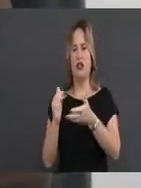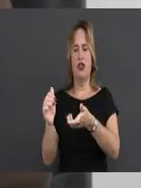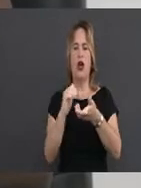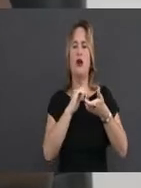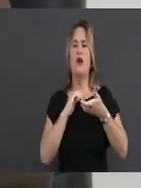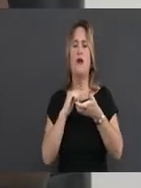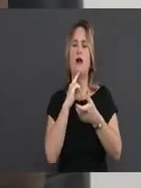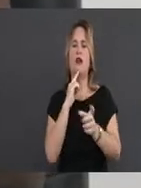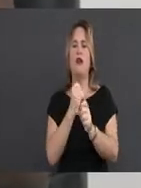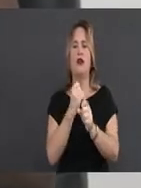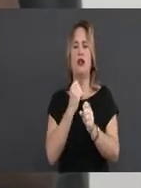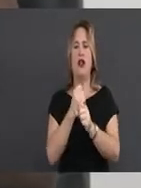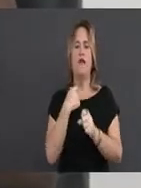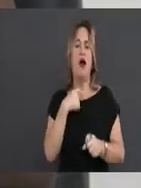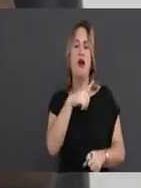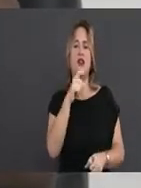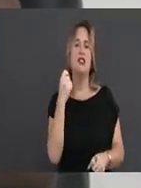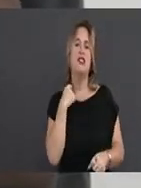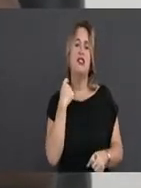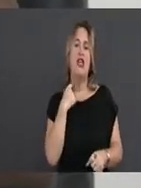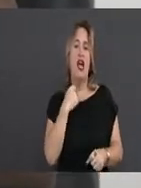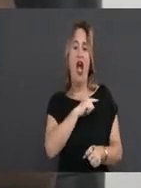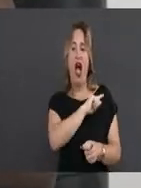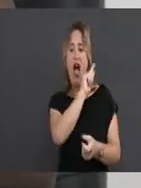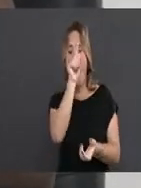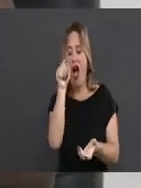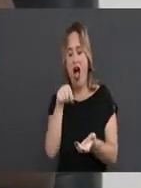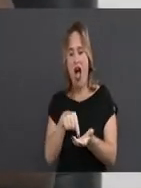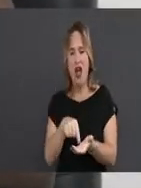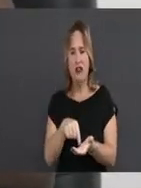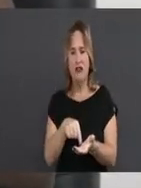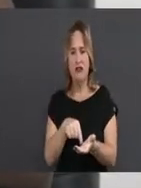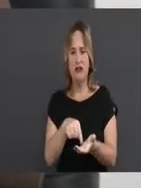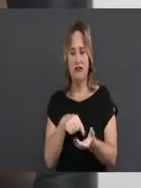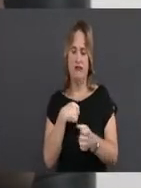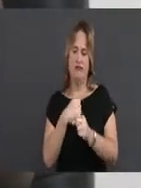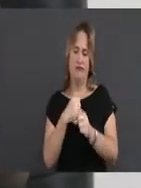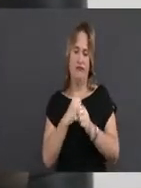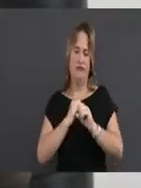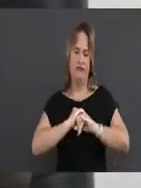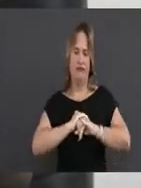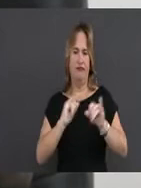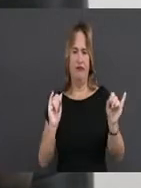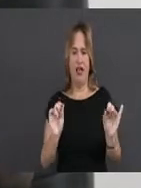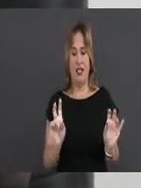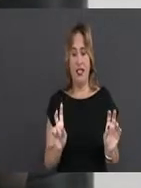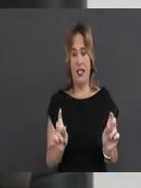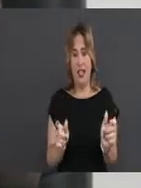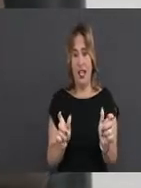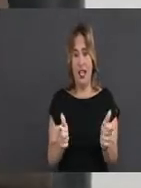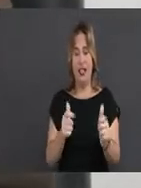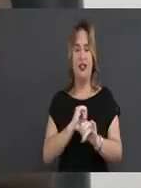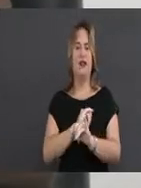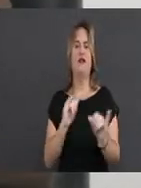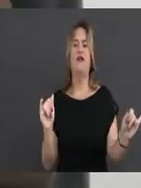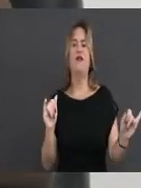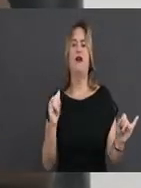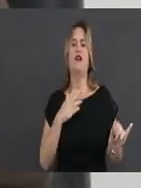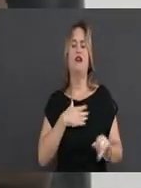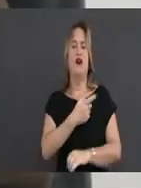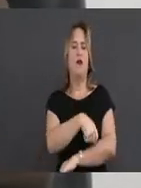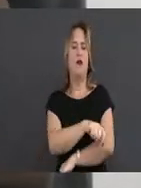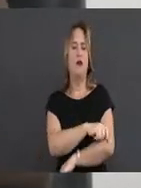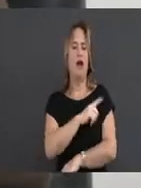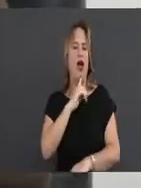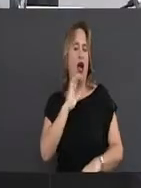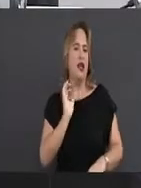compañeros que hace 100 años, que desde hace 100 años garantizan desde la radio la información a la población.